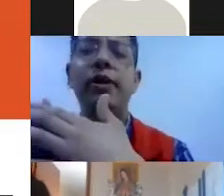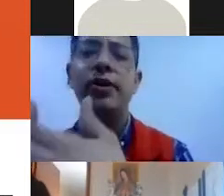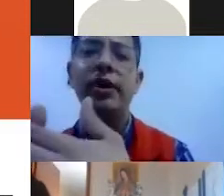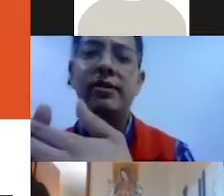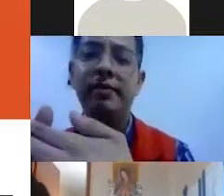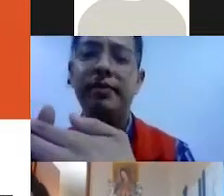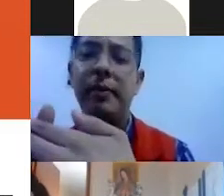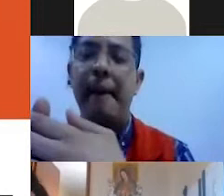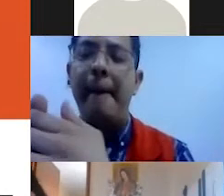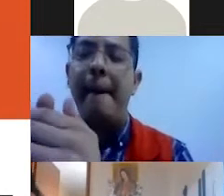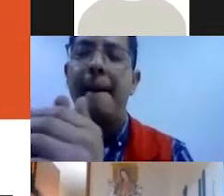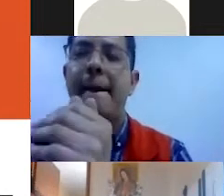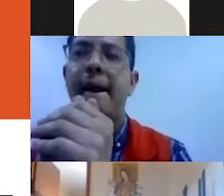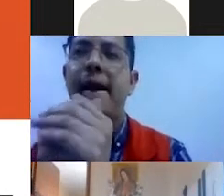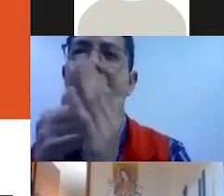hacer compresiones